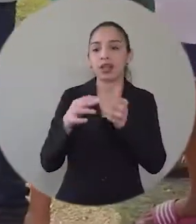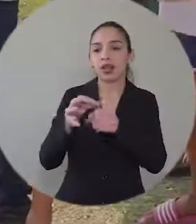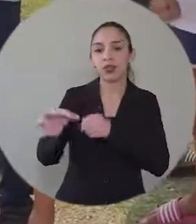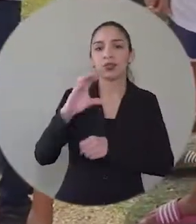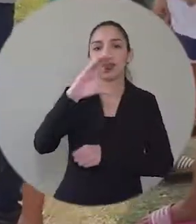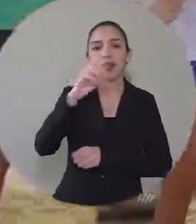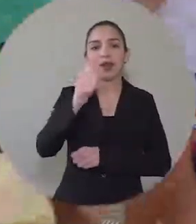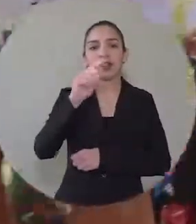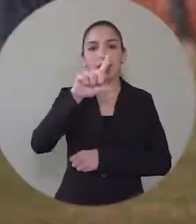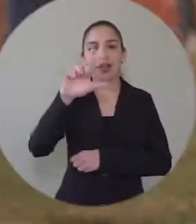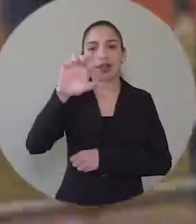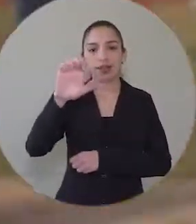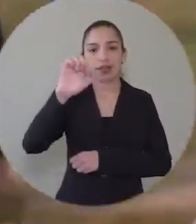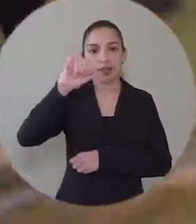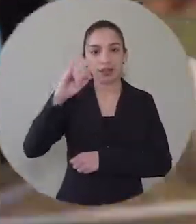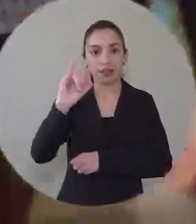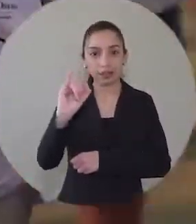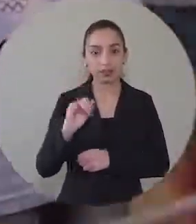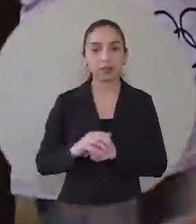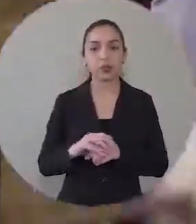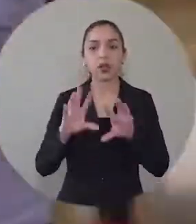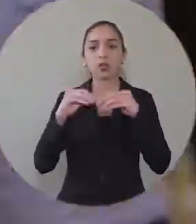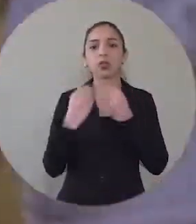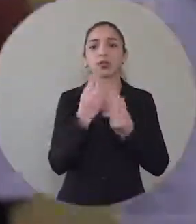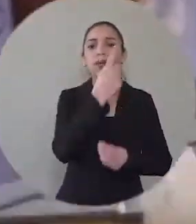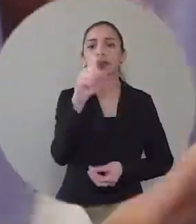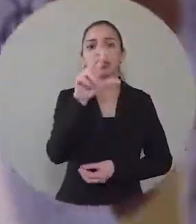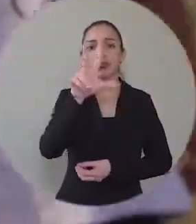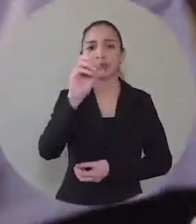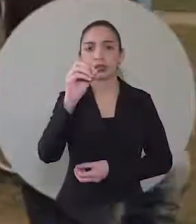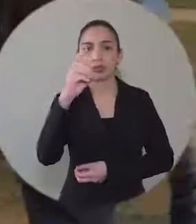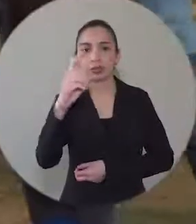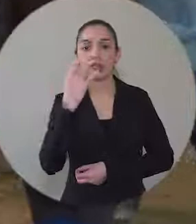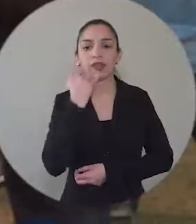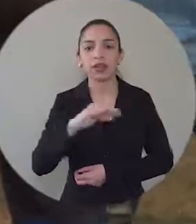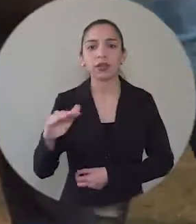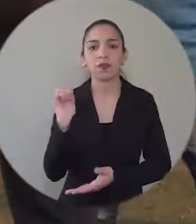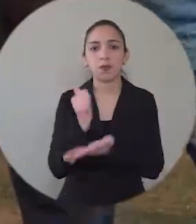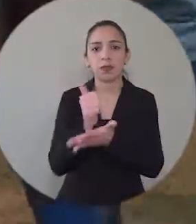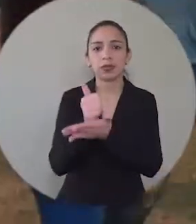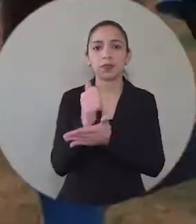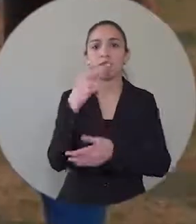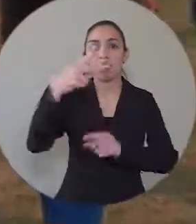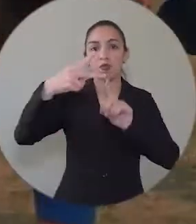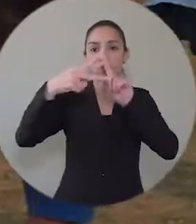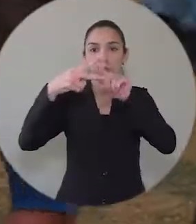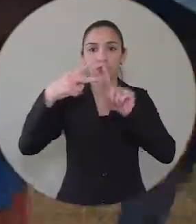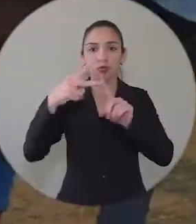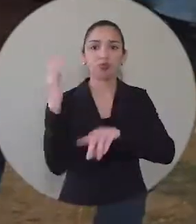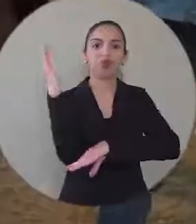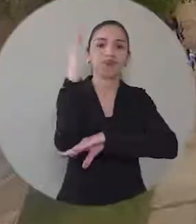total, unos 1.307 niños participaron en las dos jornadas deportivas.